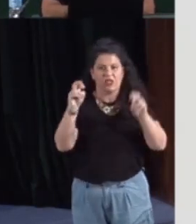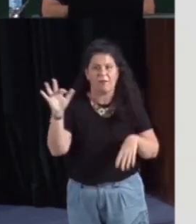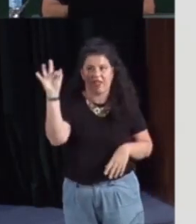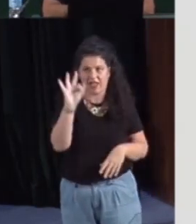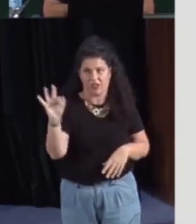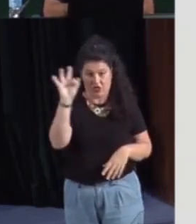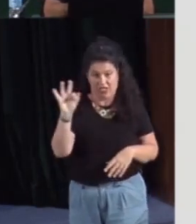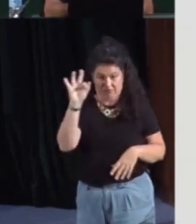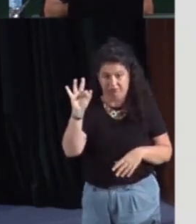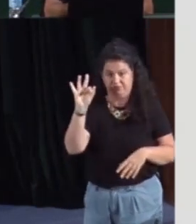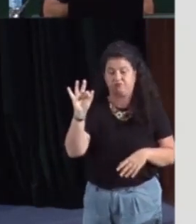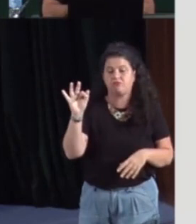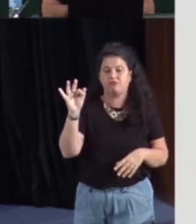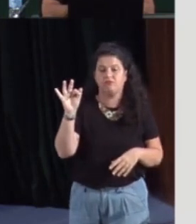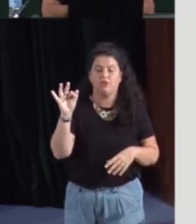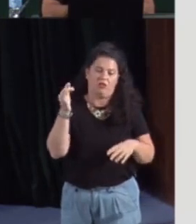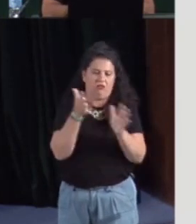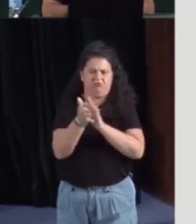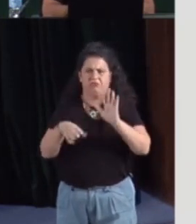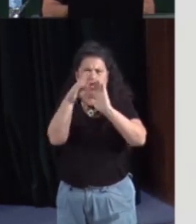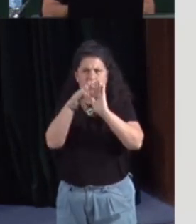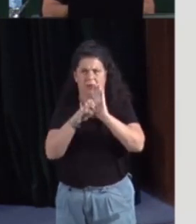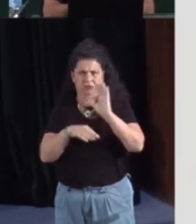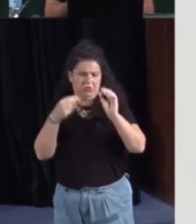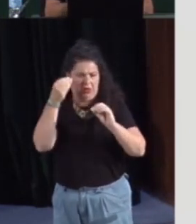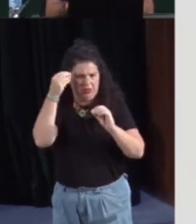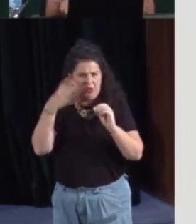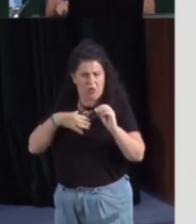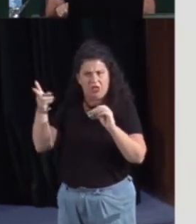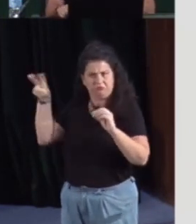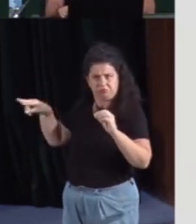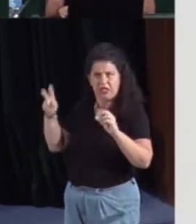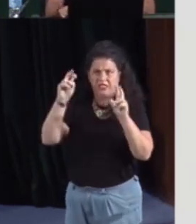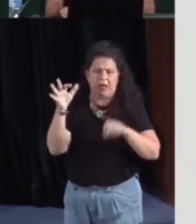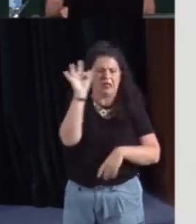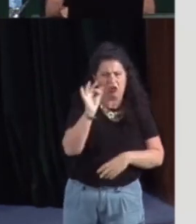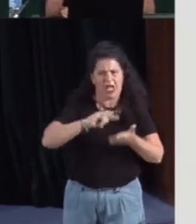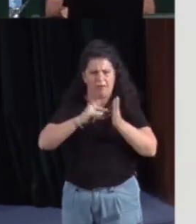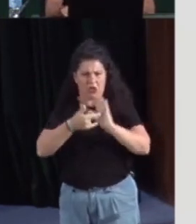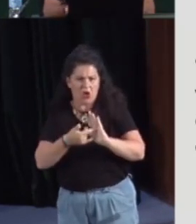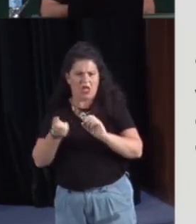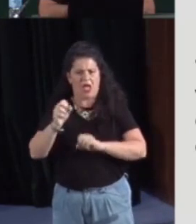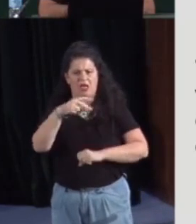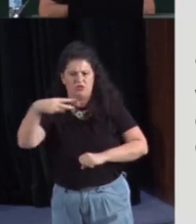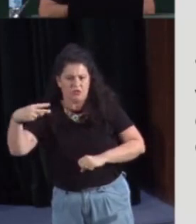que es un estudio exploratorio sobre esta temática, y algunas conclusiones y futuras